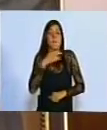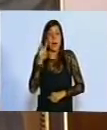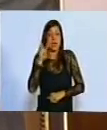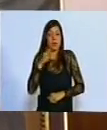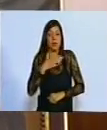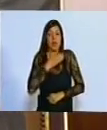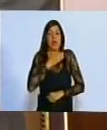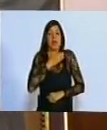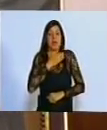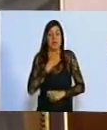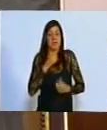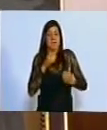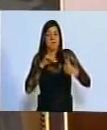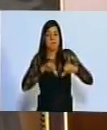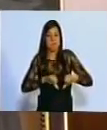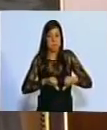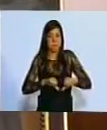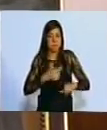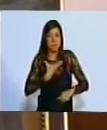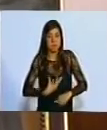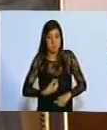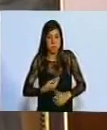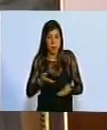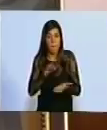nunca recursos